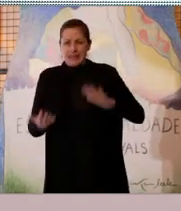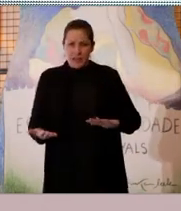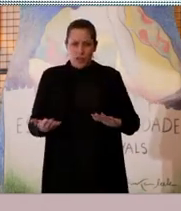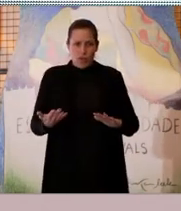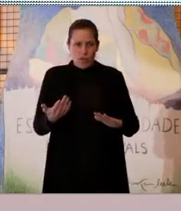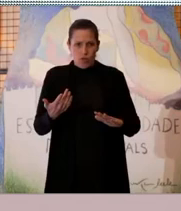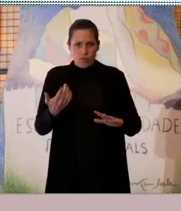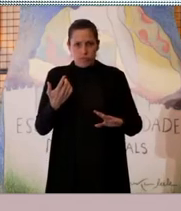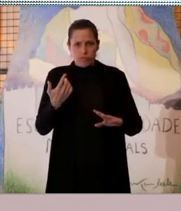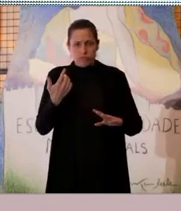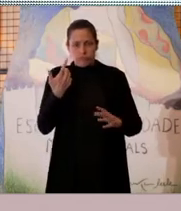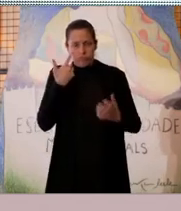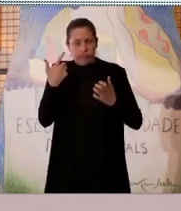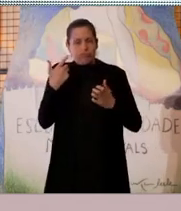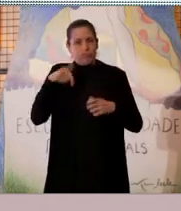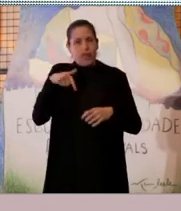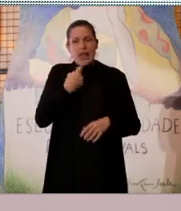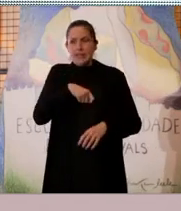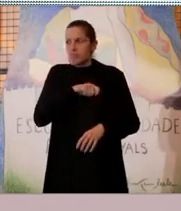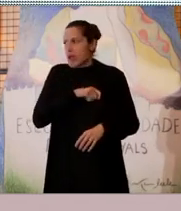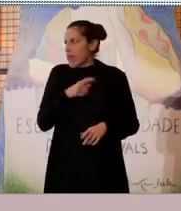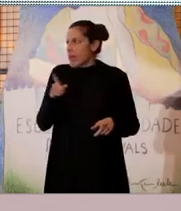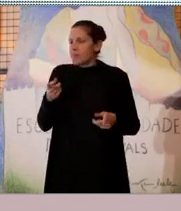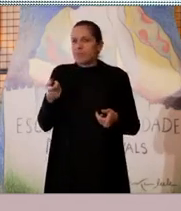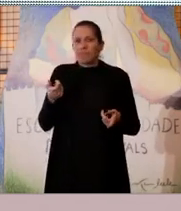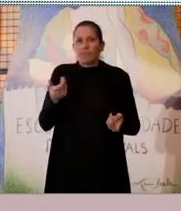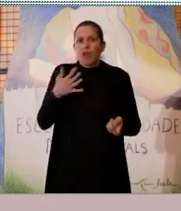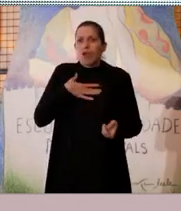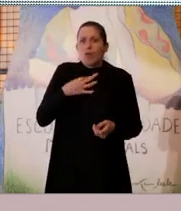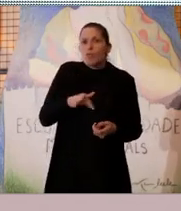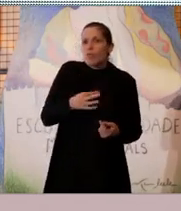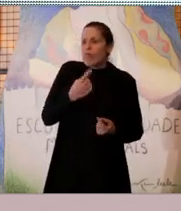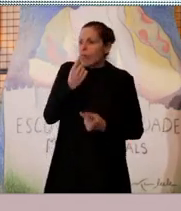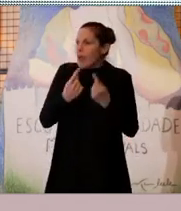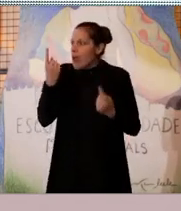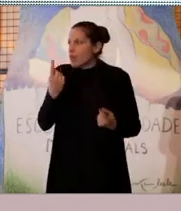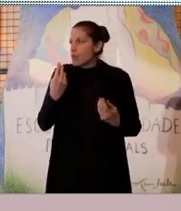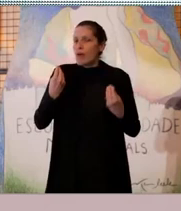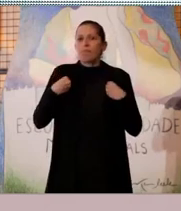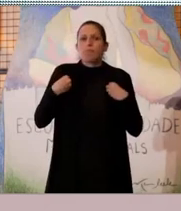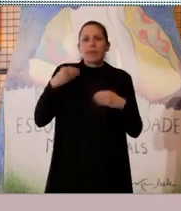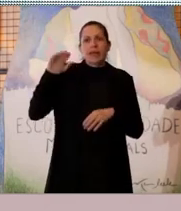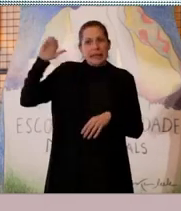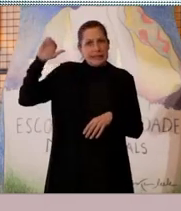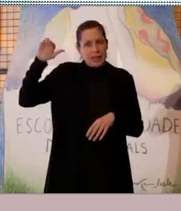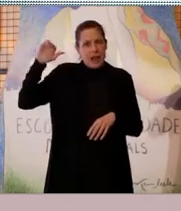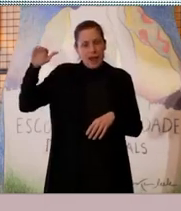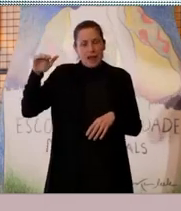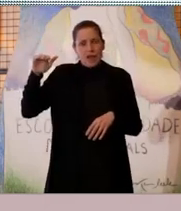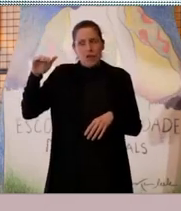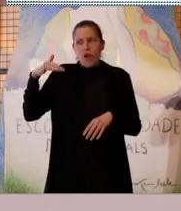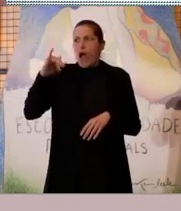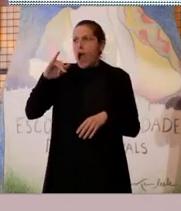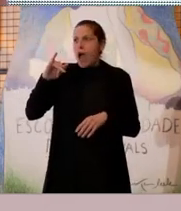de España cualquiera bueno Marina Inés no está que haya vivido en el extranjero Y he vivido Algunos años sabe que hay lugares